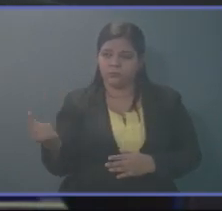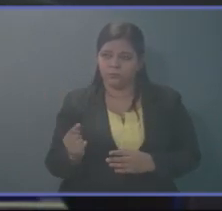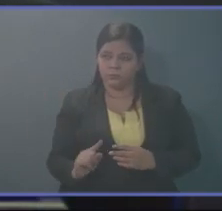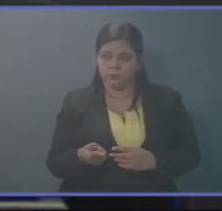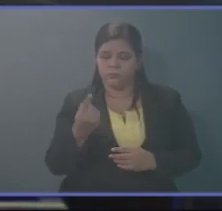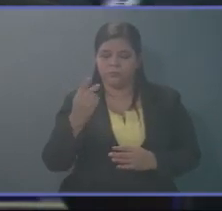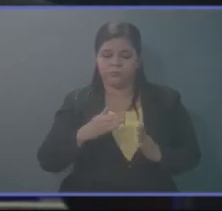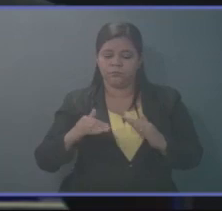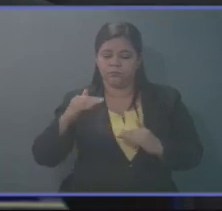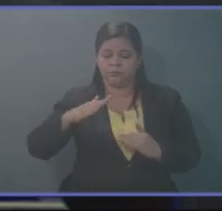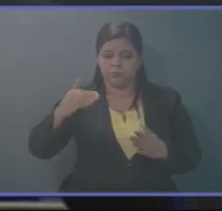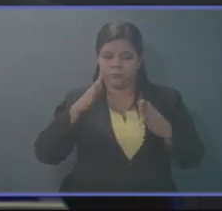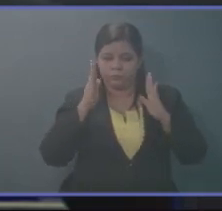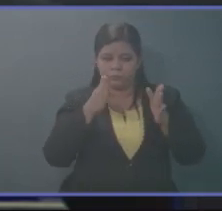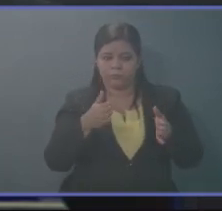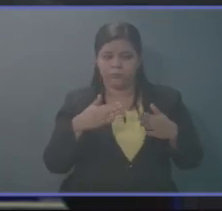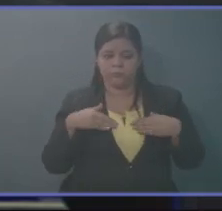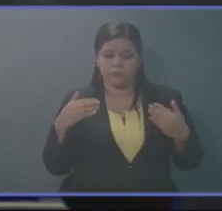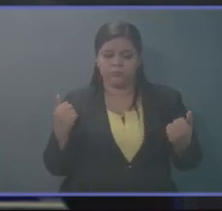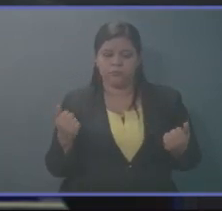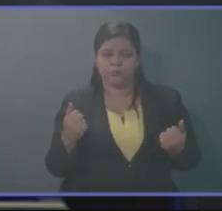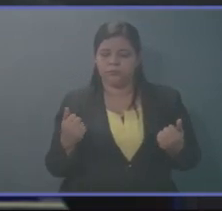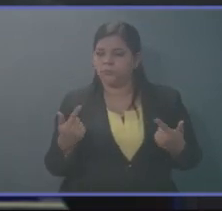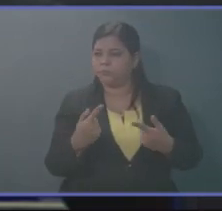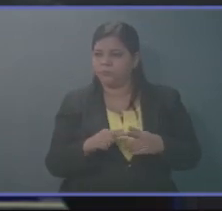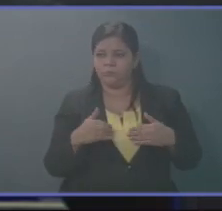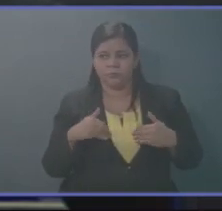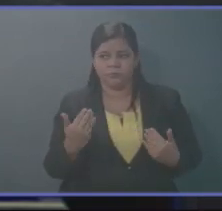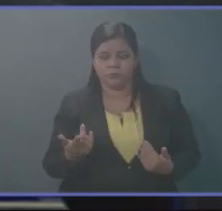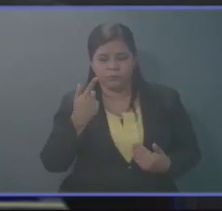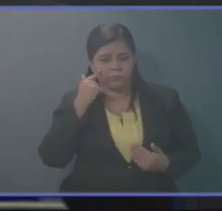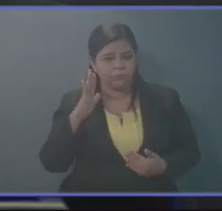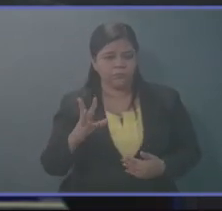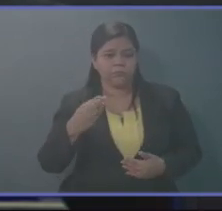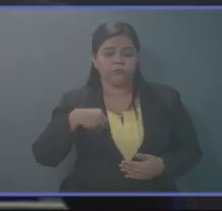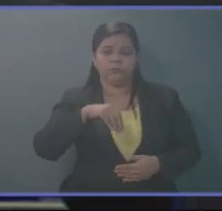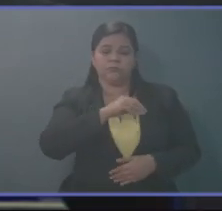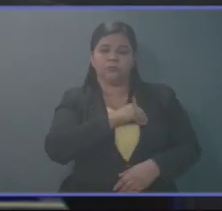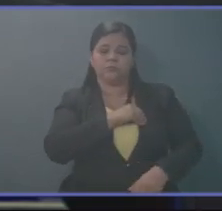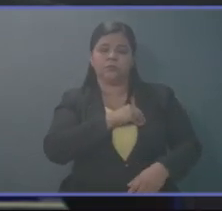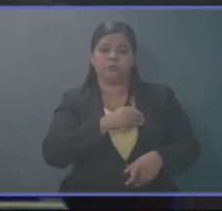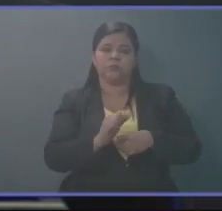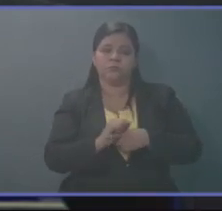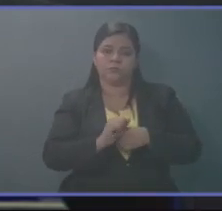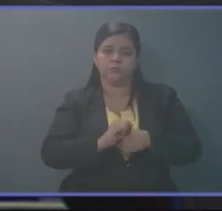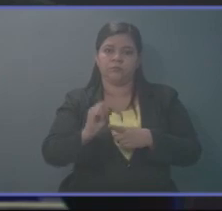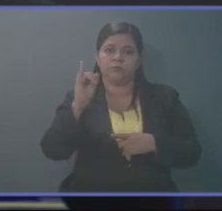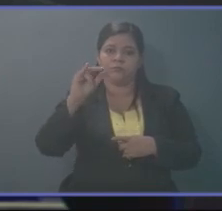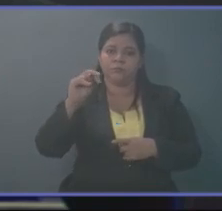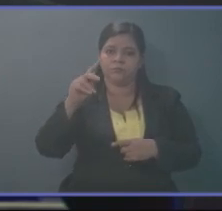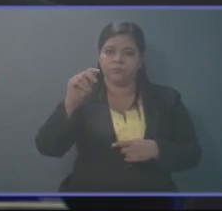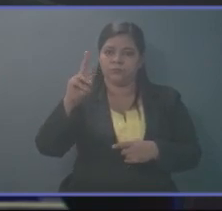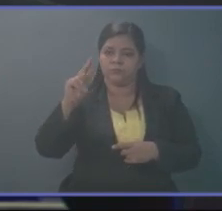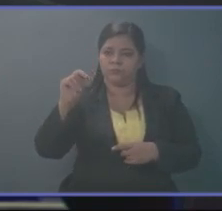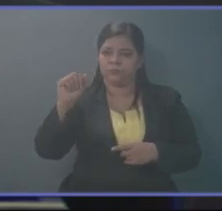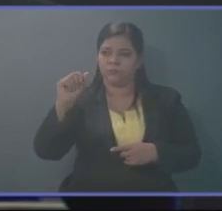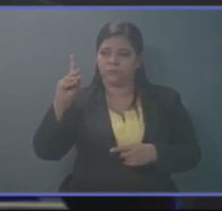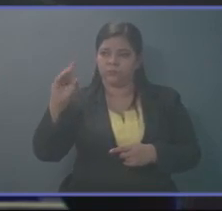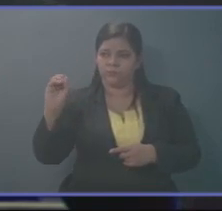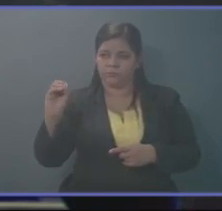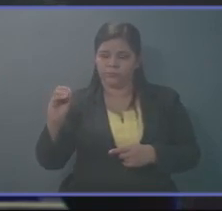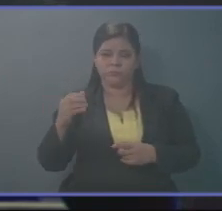nivel de atención en salud y que no la tienen. Por ejemplo, los médicos de internado, ya los en año social tienen, los de residente